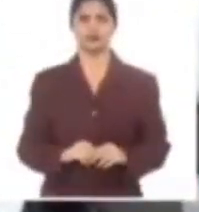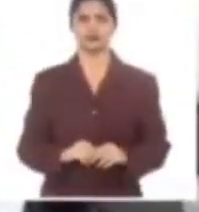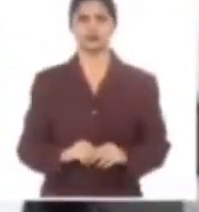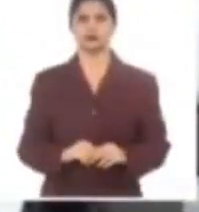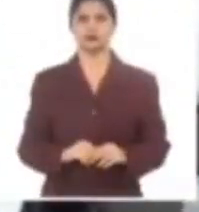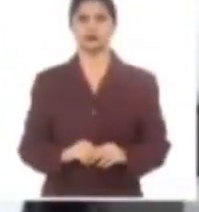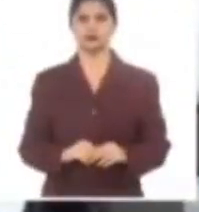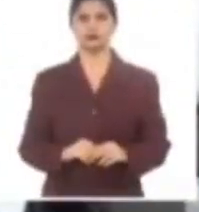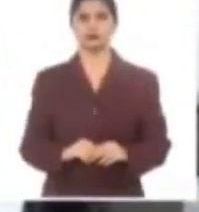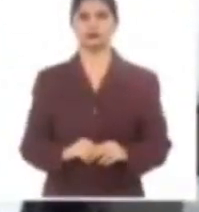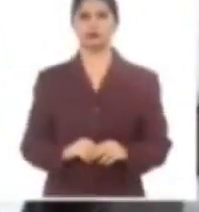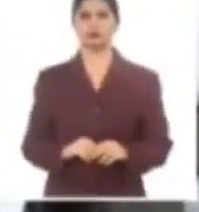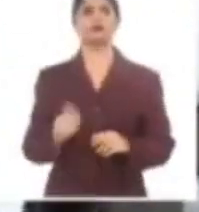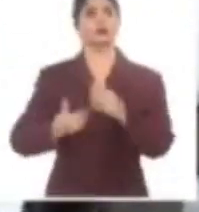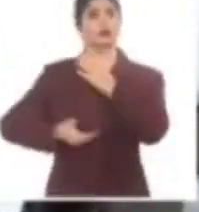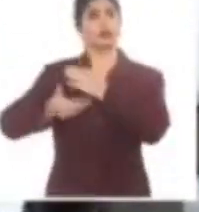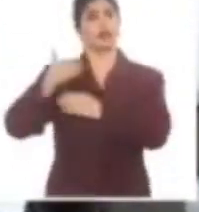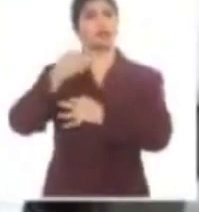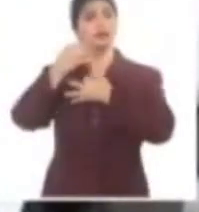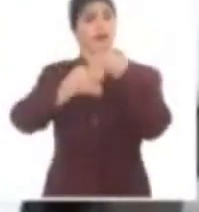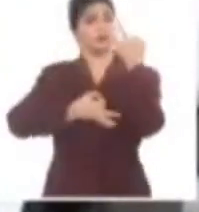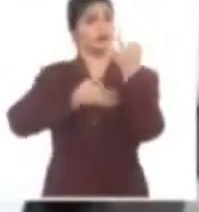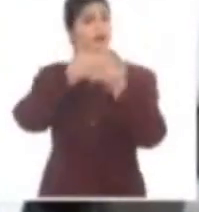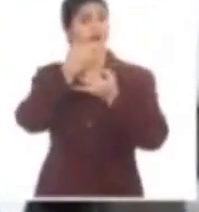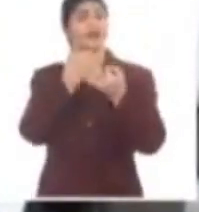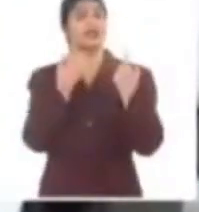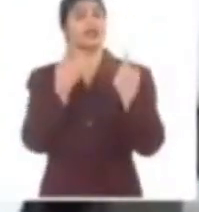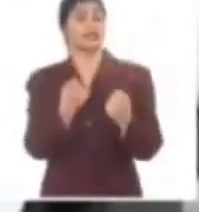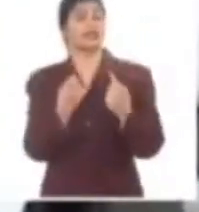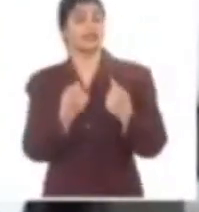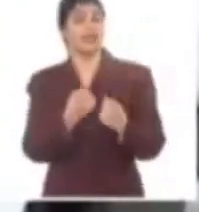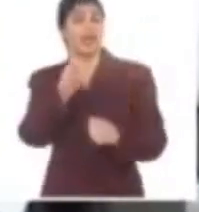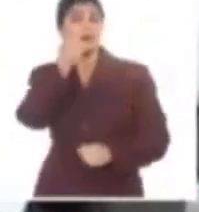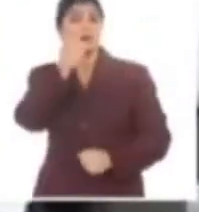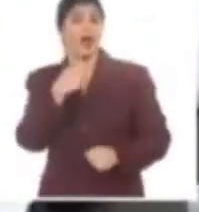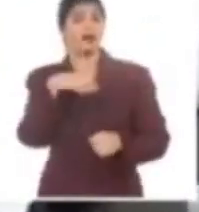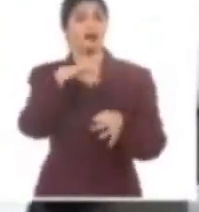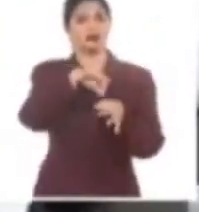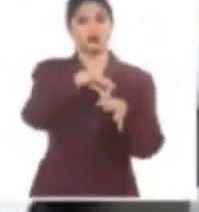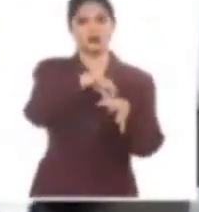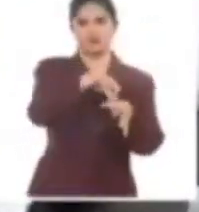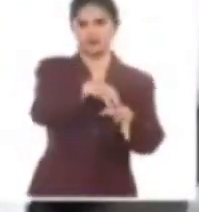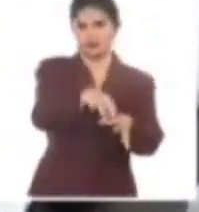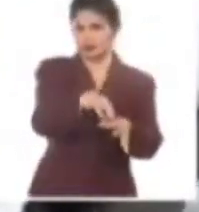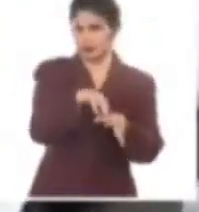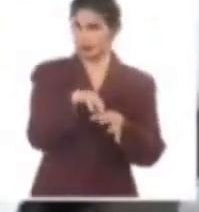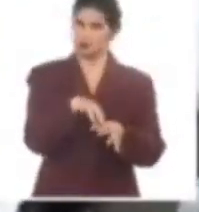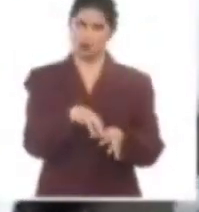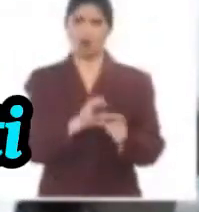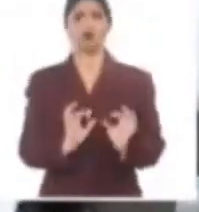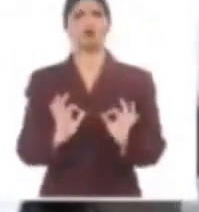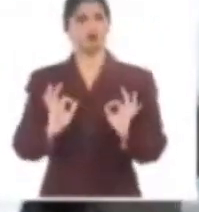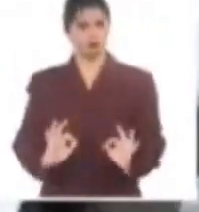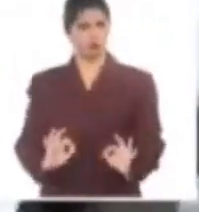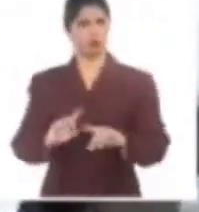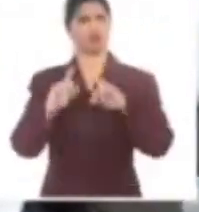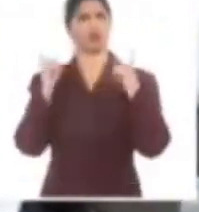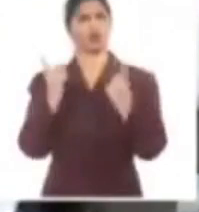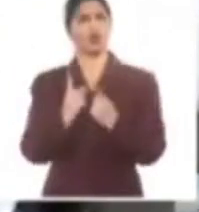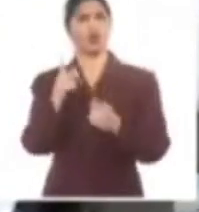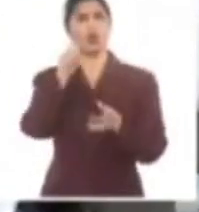que también lo hemos expresado, la necesidad de implementar de una manera correcta todas las políticas